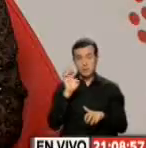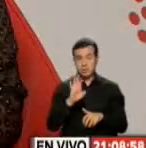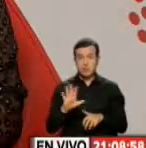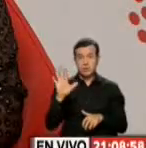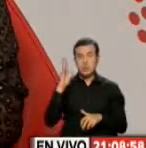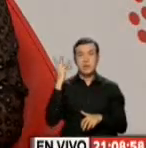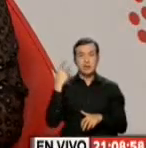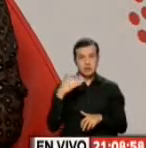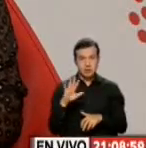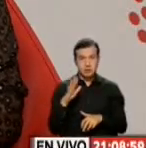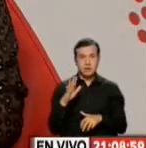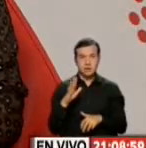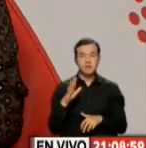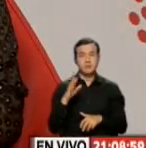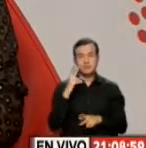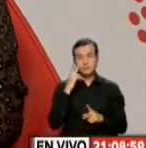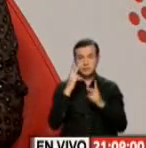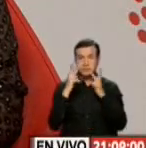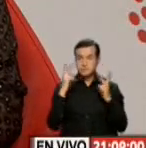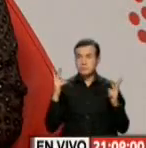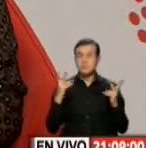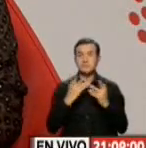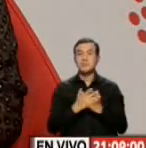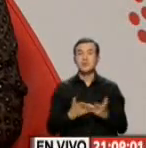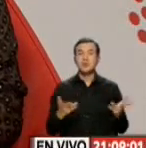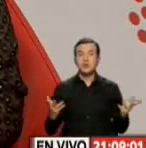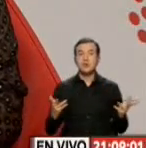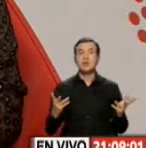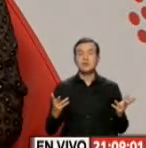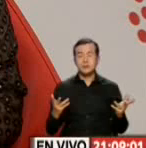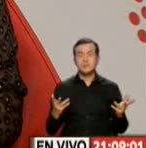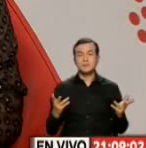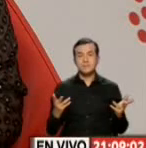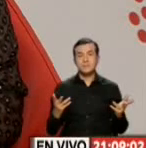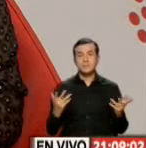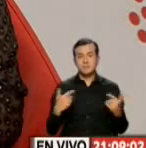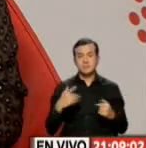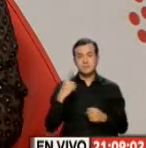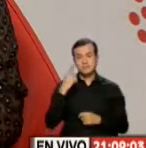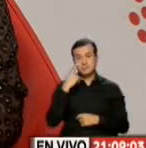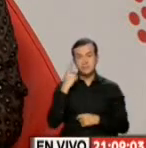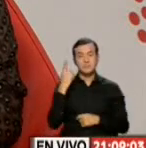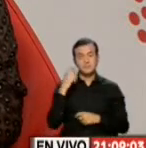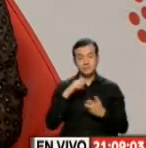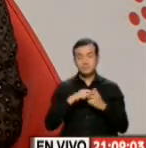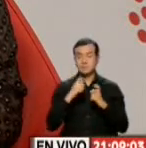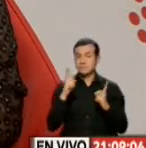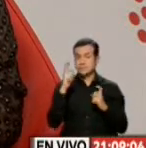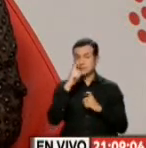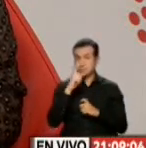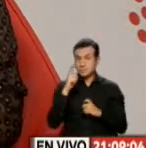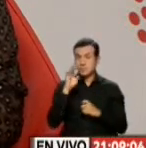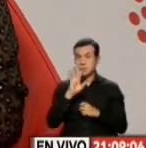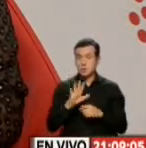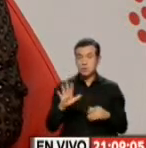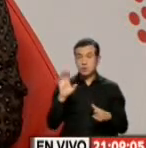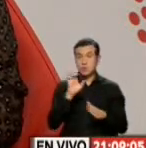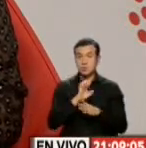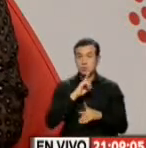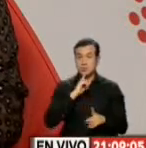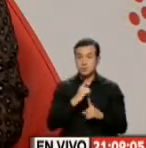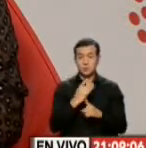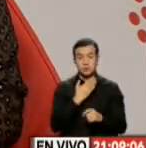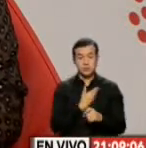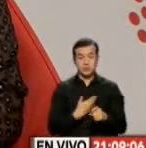Uh-huh. Entonces se está mirando que de alguna manera se tiene que enfrentar. Y como digo, el Ecuador y el